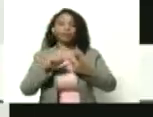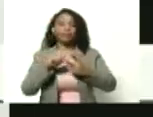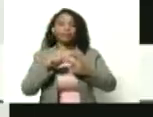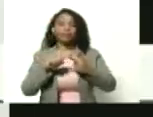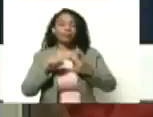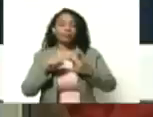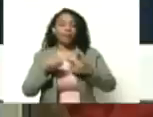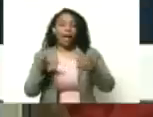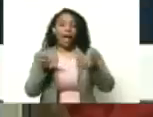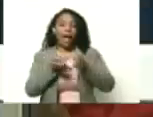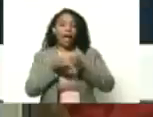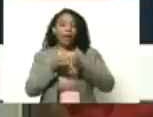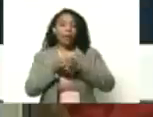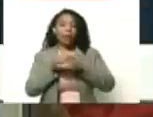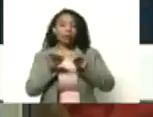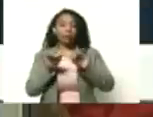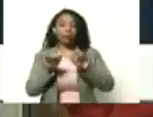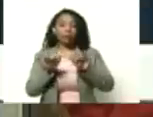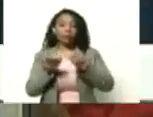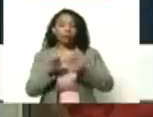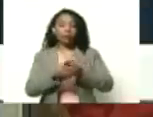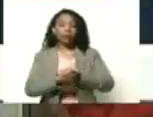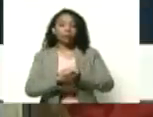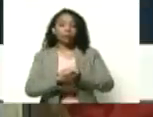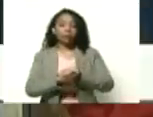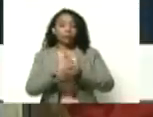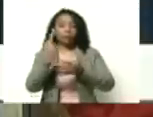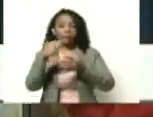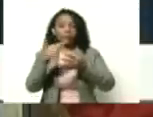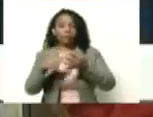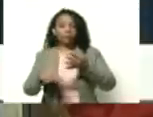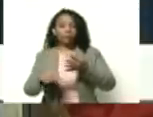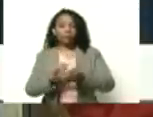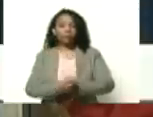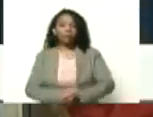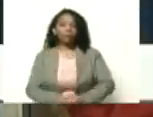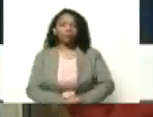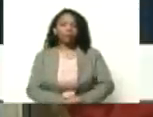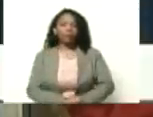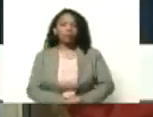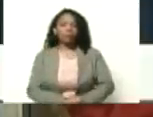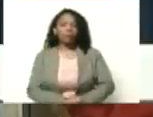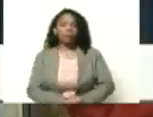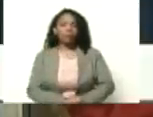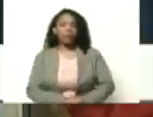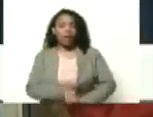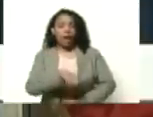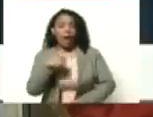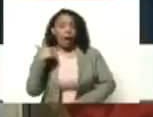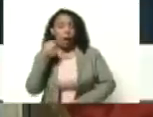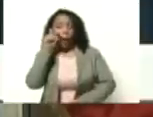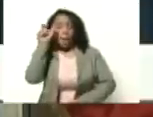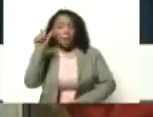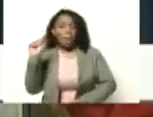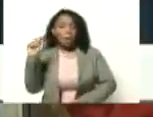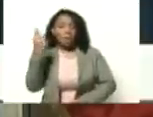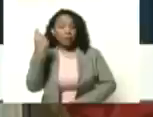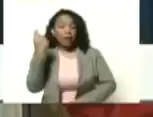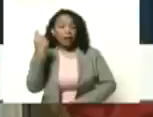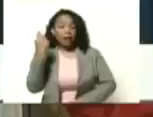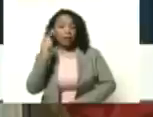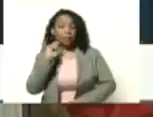equipos de oficina etcétera el el principal proveedor junto a